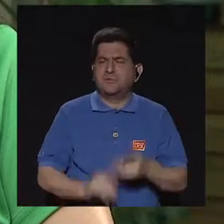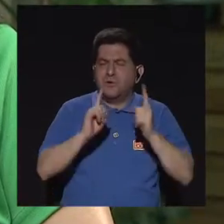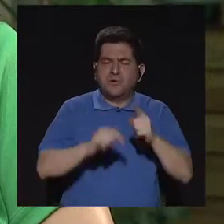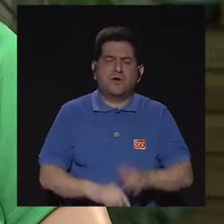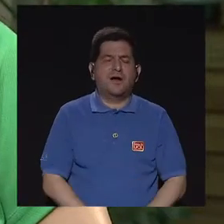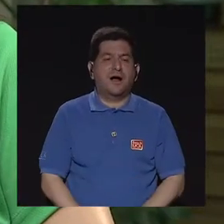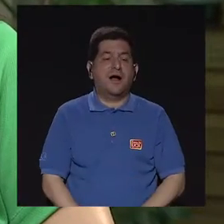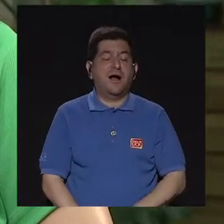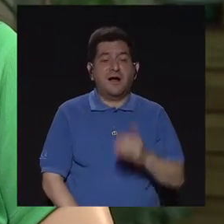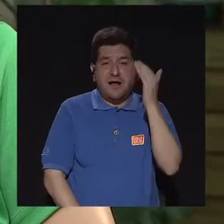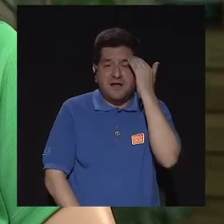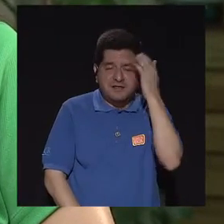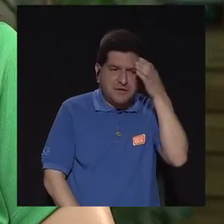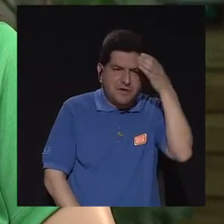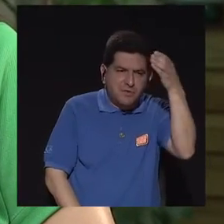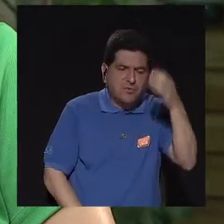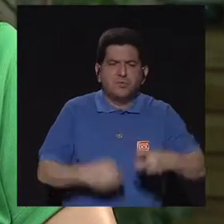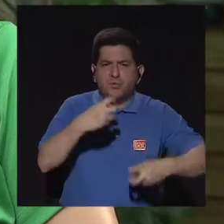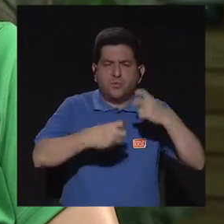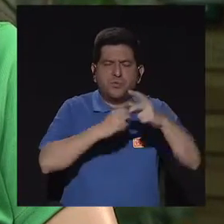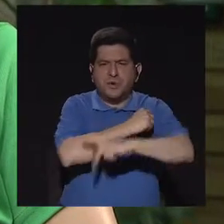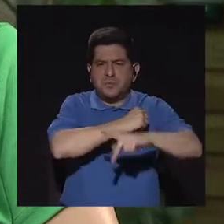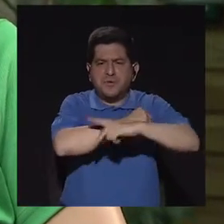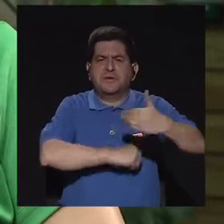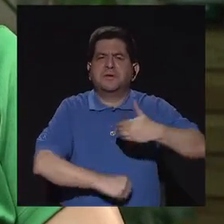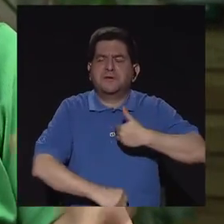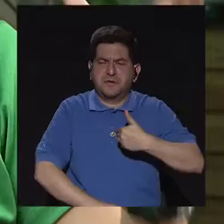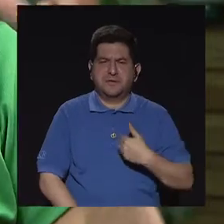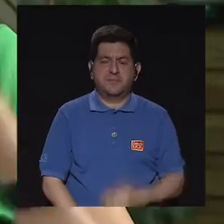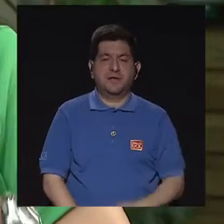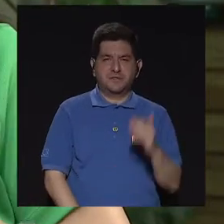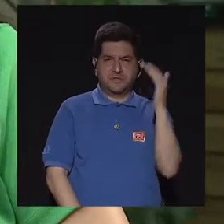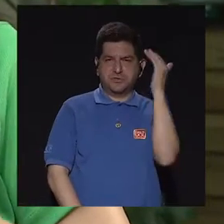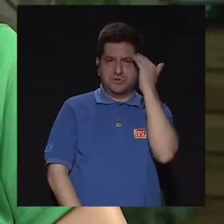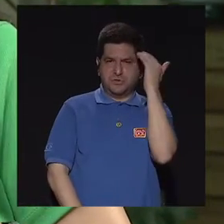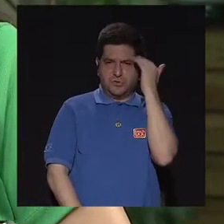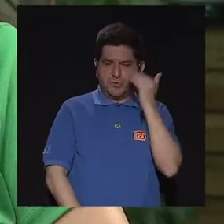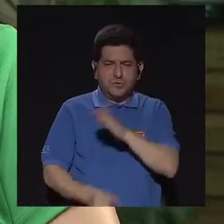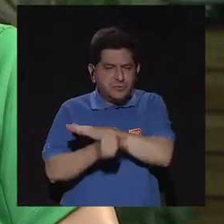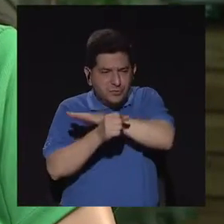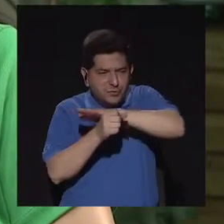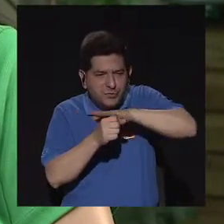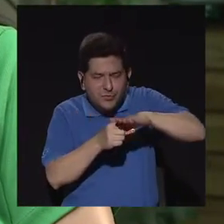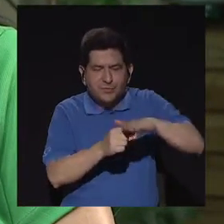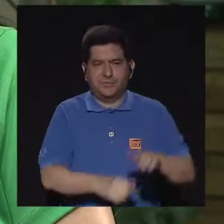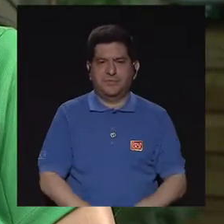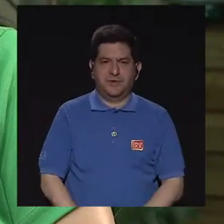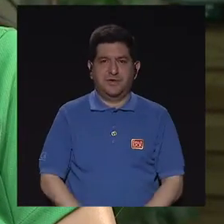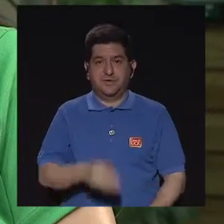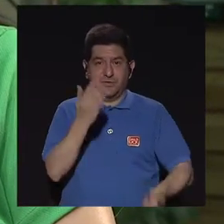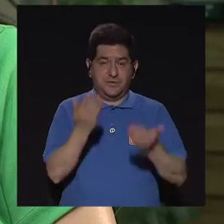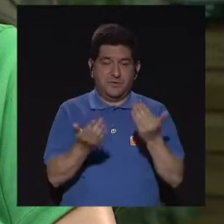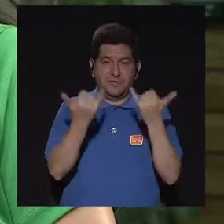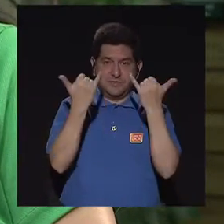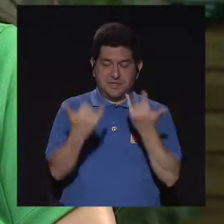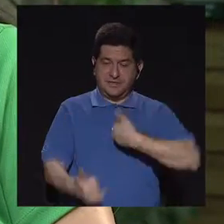conocer más de las problemáticas de otros países y tener un conocimiento más integral que a la hora como persona nos va a